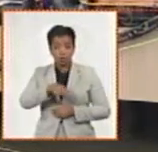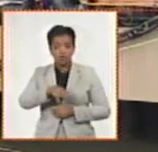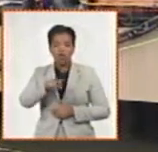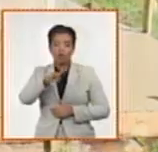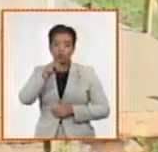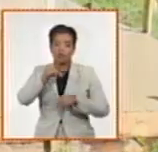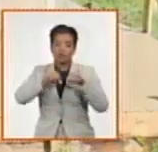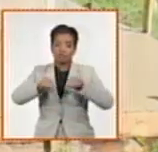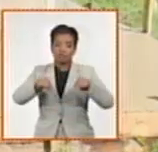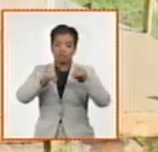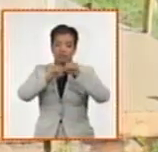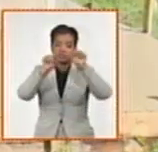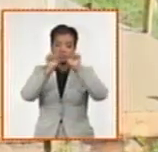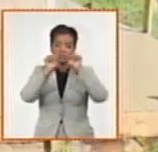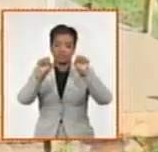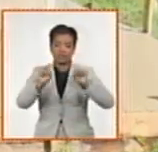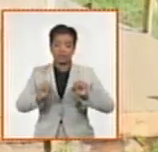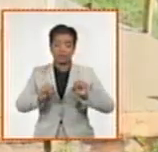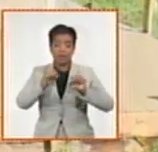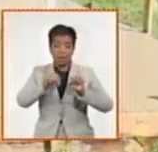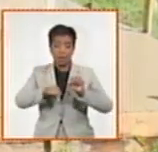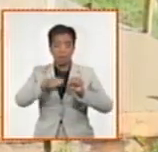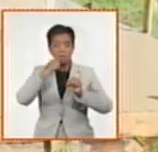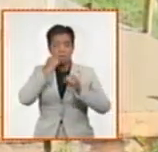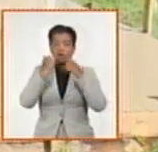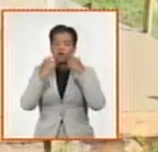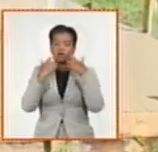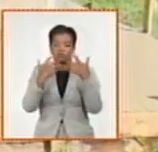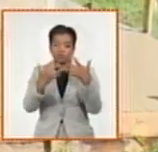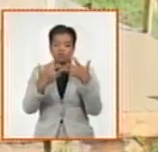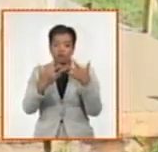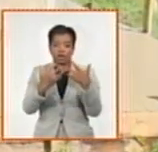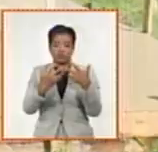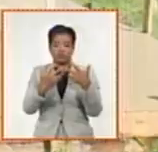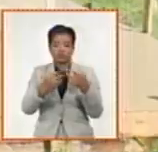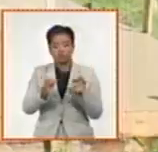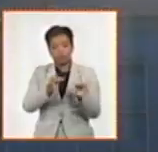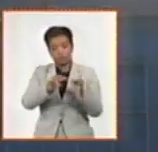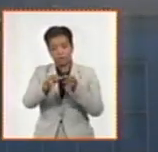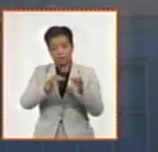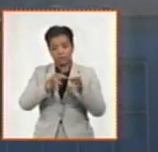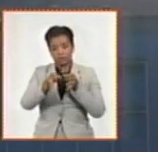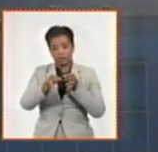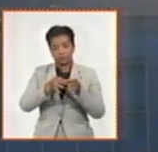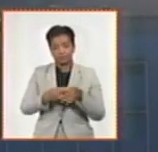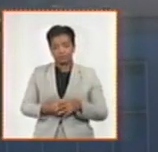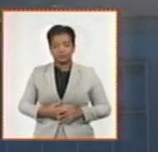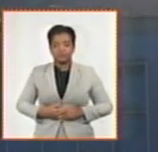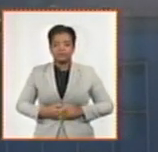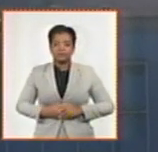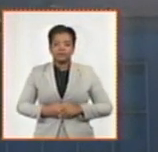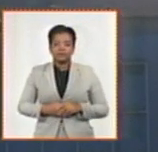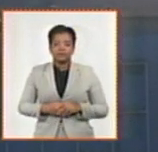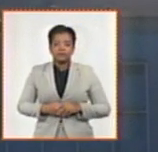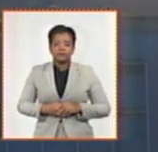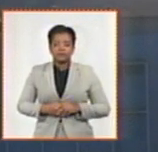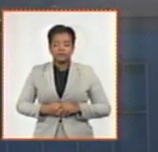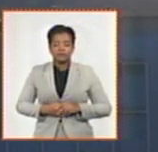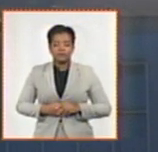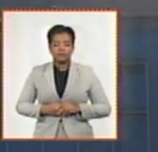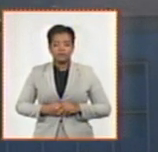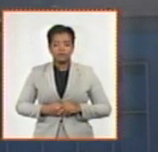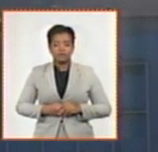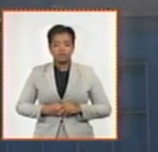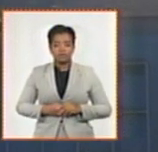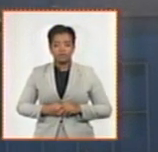un nivel mayor de generación, por tanto cobra mayor importancia en su operatividad y en su complejidad de operación. La generación móvil, con